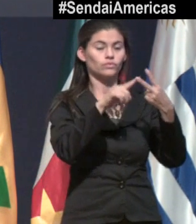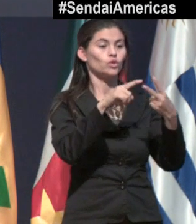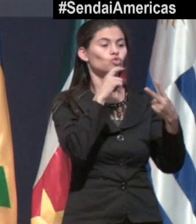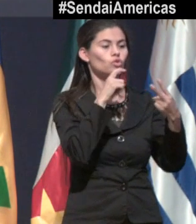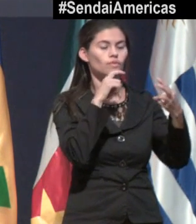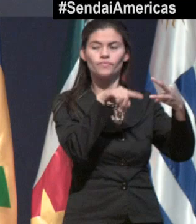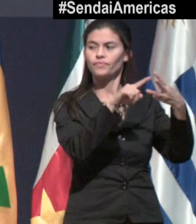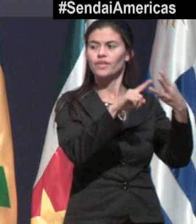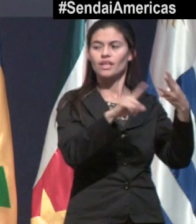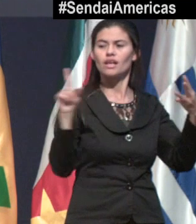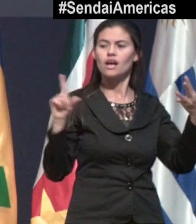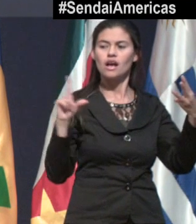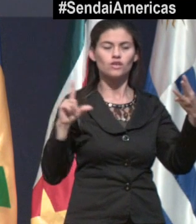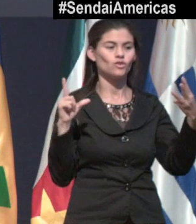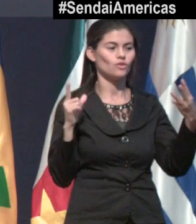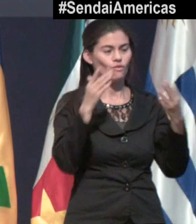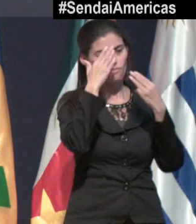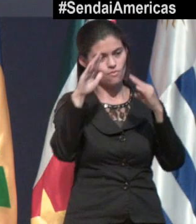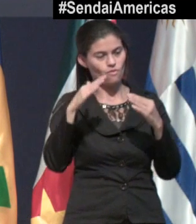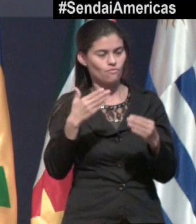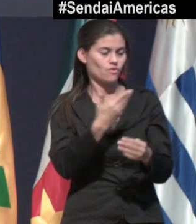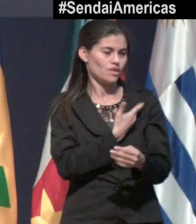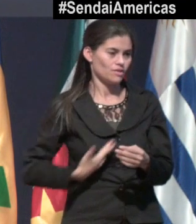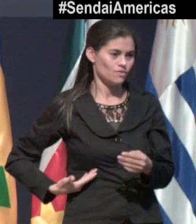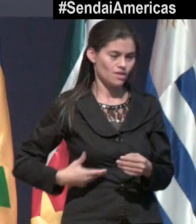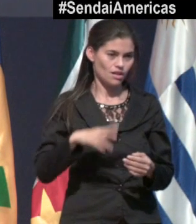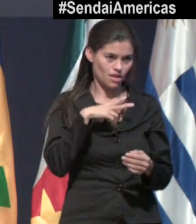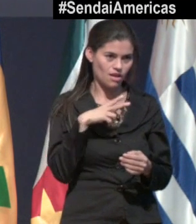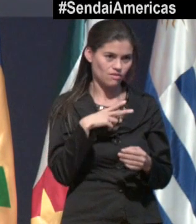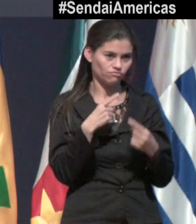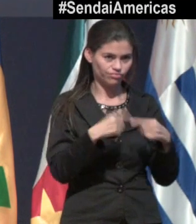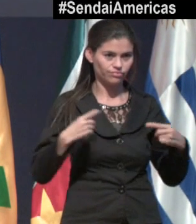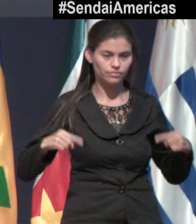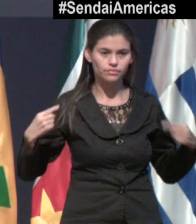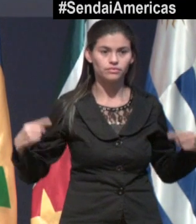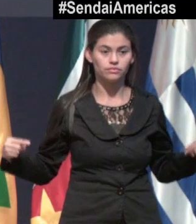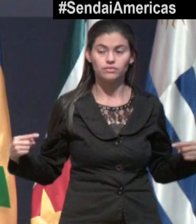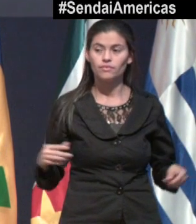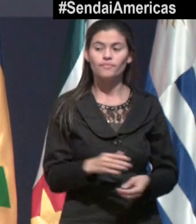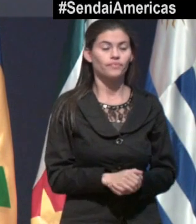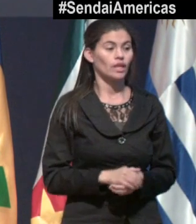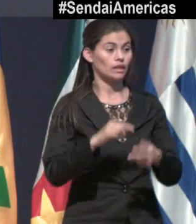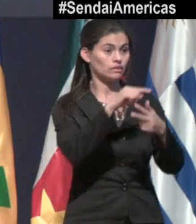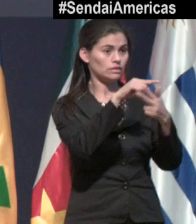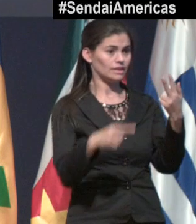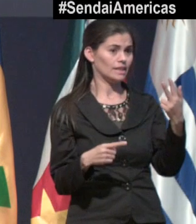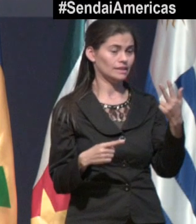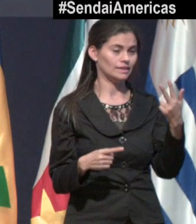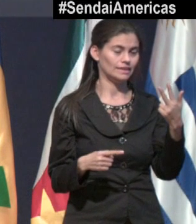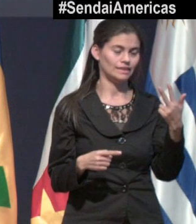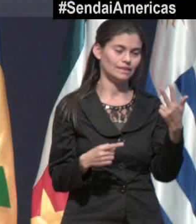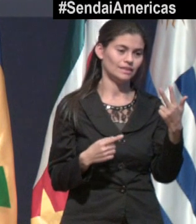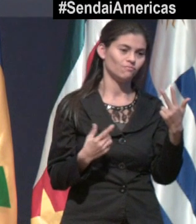azul el valor del patrimonio nacional. Y aquí las cifras realmente son de